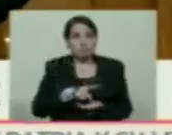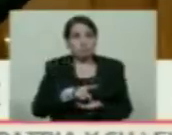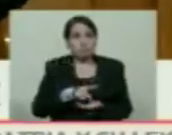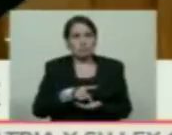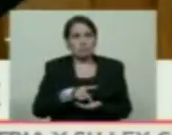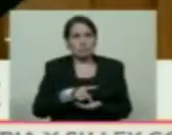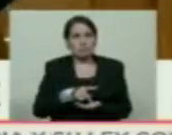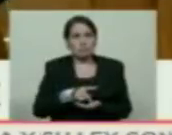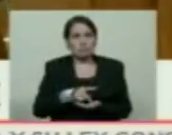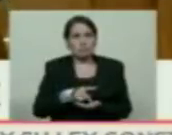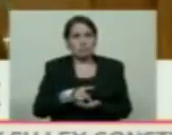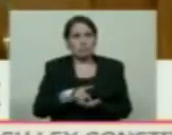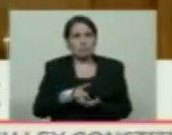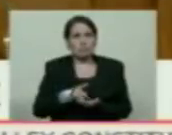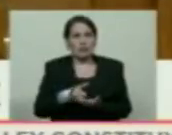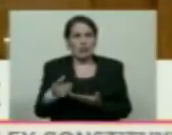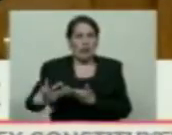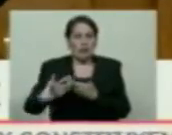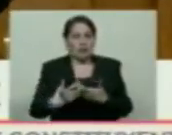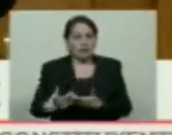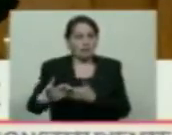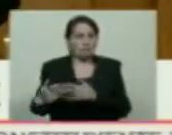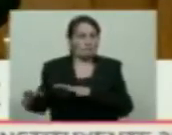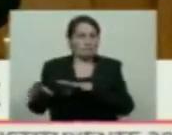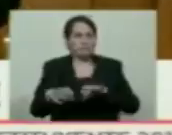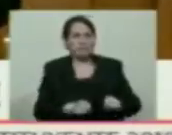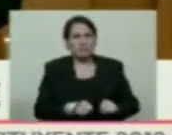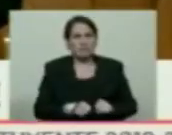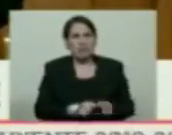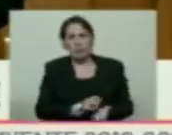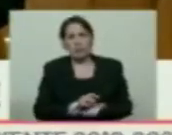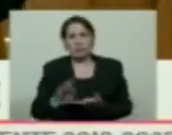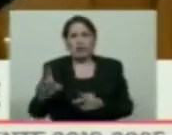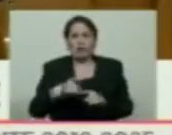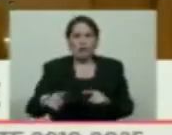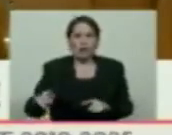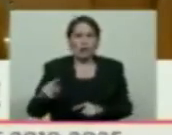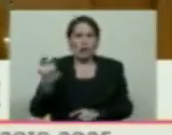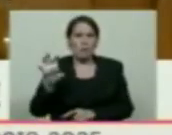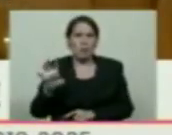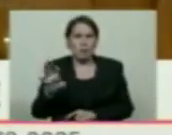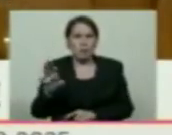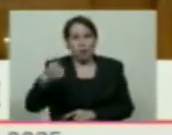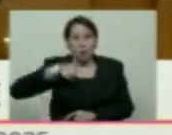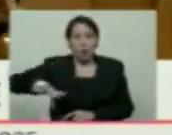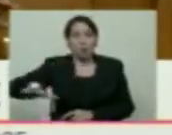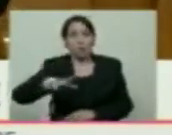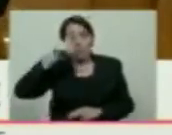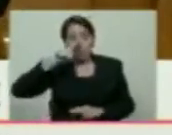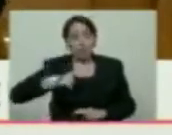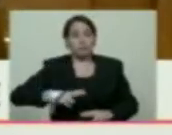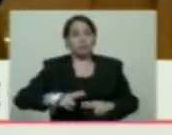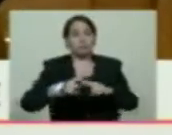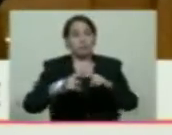al imperio, este mismo imperio, a ser echado de Vietnam por un pueblo digno. Nosotros